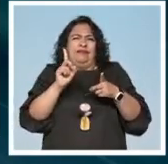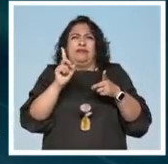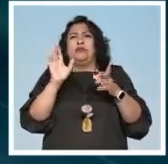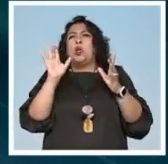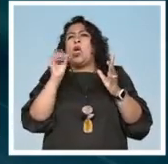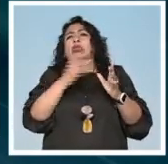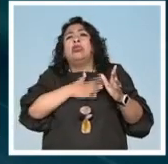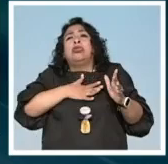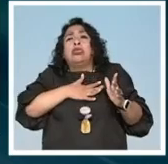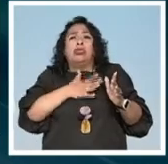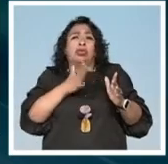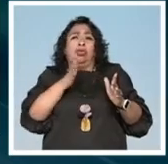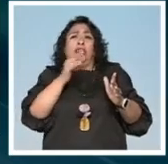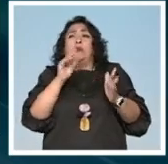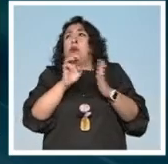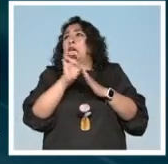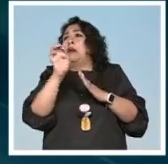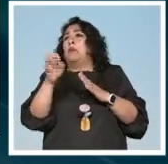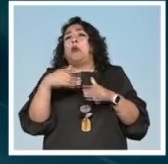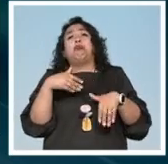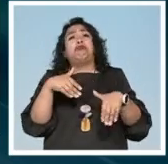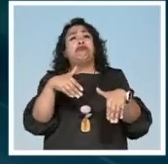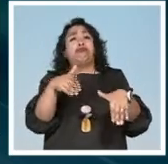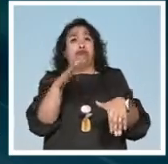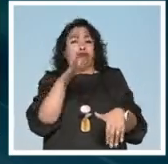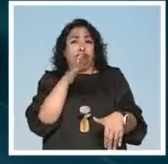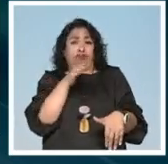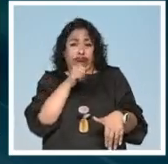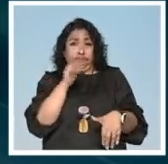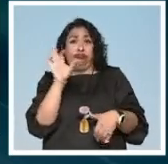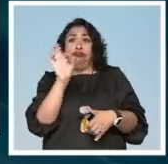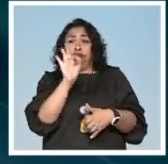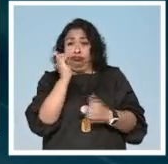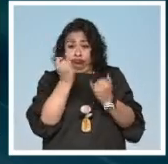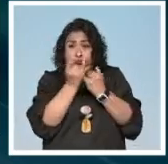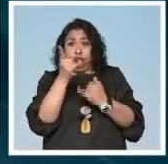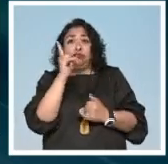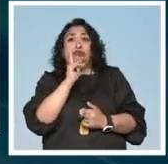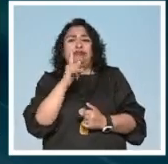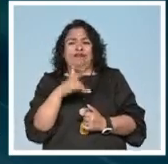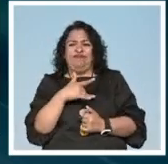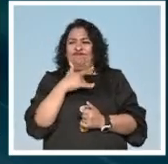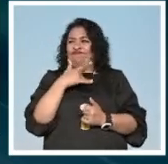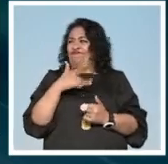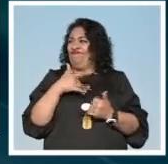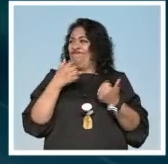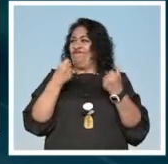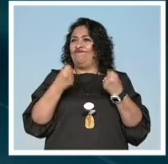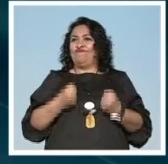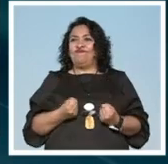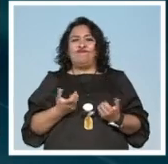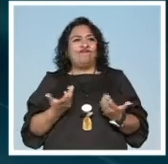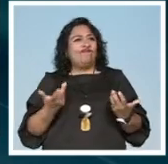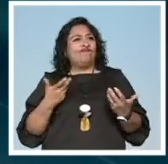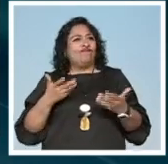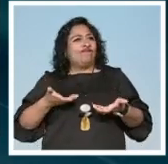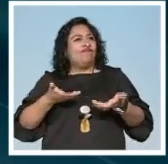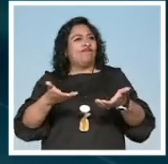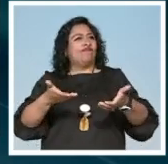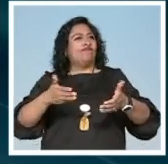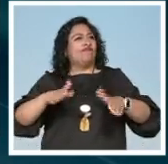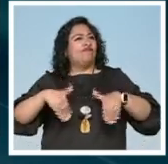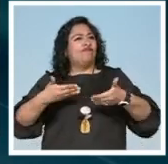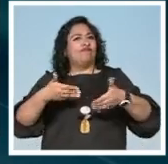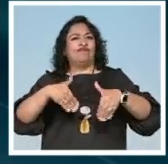sino recreativa, como simplemente caminar? ¿Será también que las mujeres nos sentimos inseguras de caminar por las